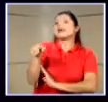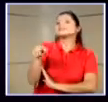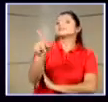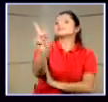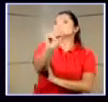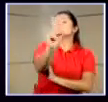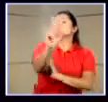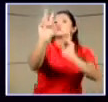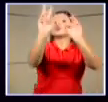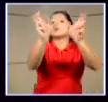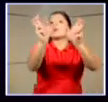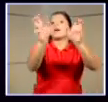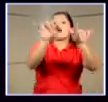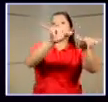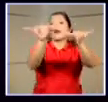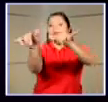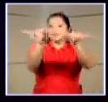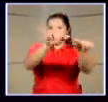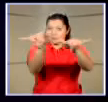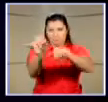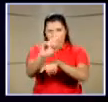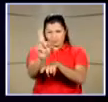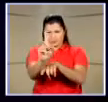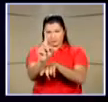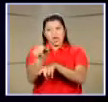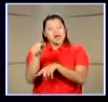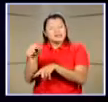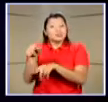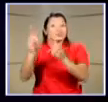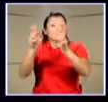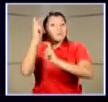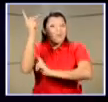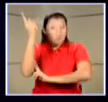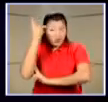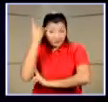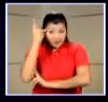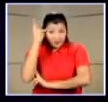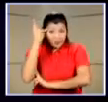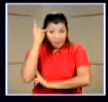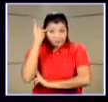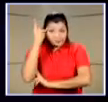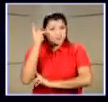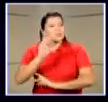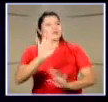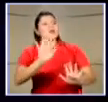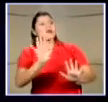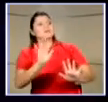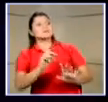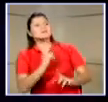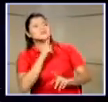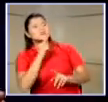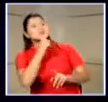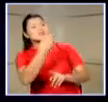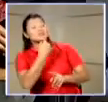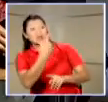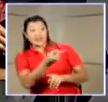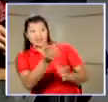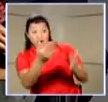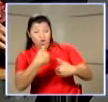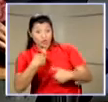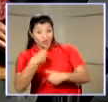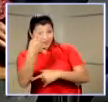hasta ideológico, para empezar, ¿verdad? Don Luis dice, o sea, que no es realidad que tenemos un déficit. No, tenemos un